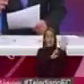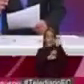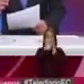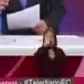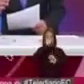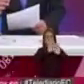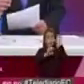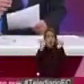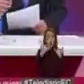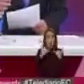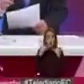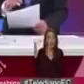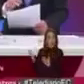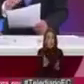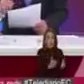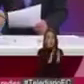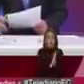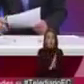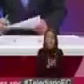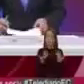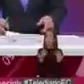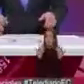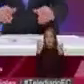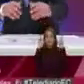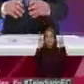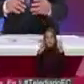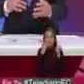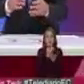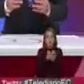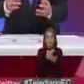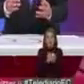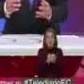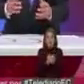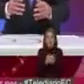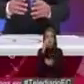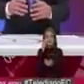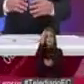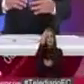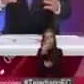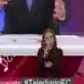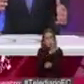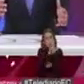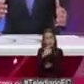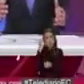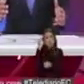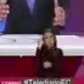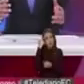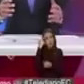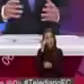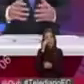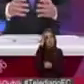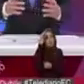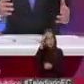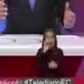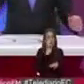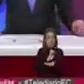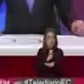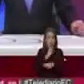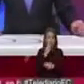estos minutos de la situación económica fiscal que atraviesa el país, ¿cómo se presenta el futuro? ¿Cuál es la proyección a futuro de la